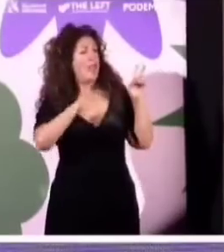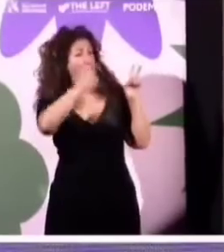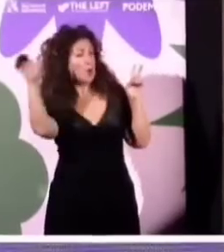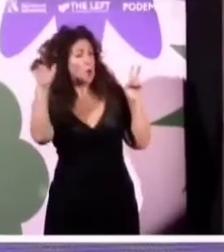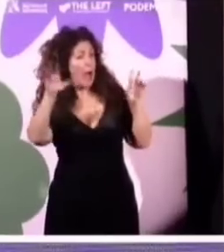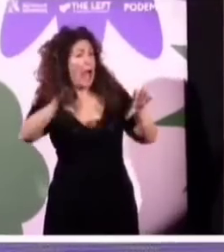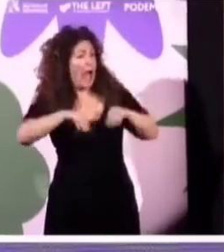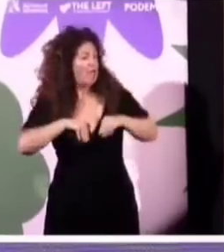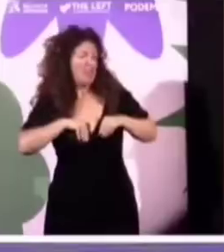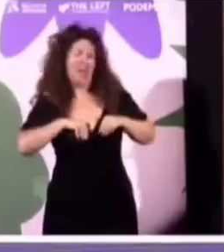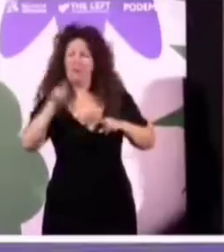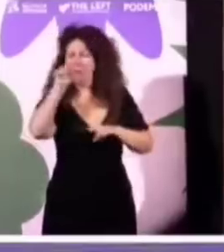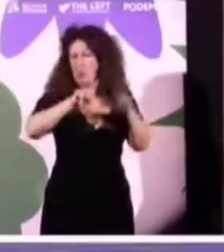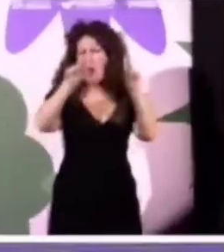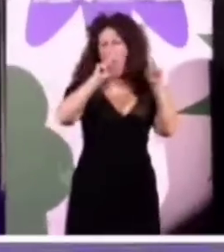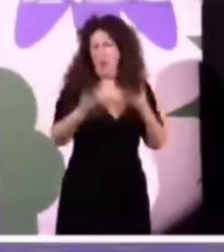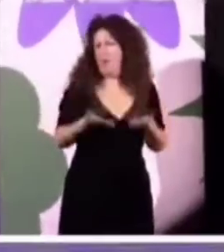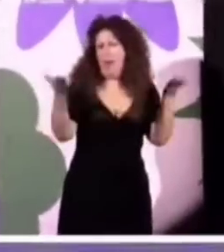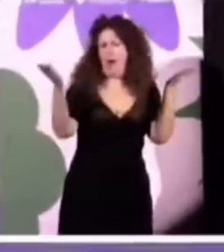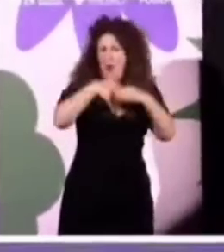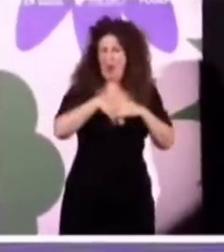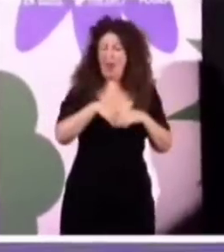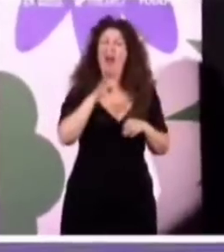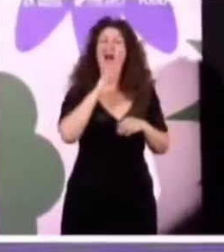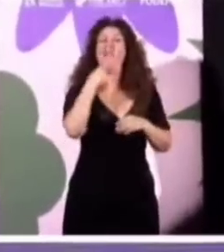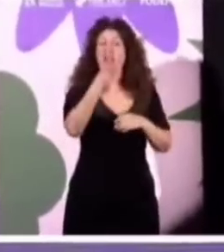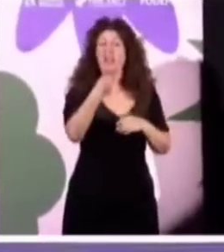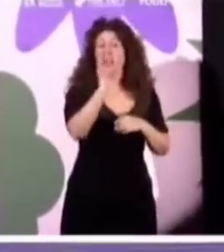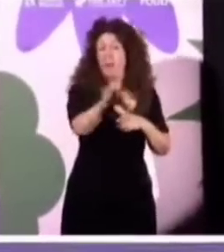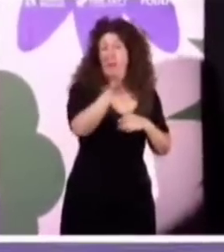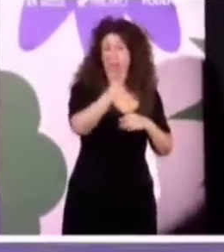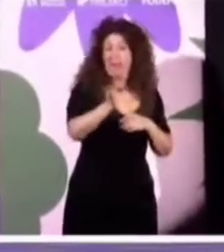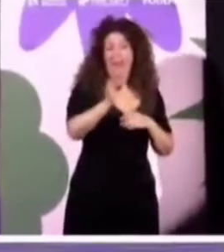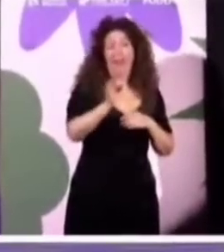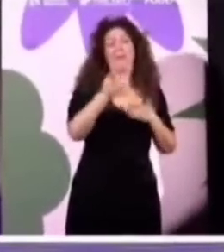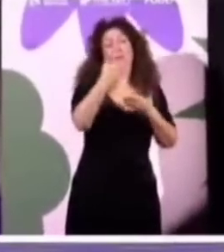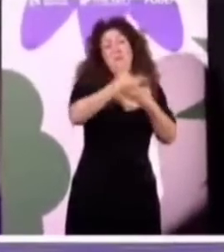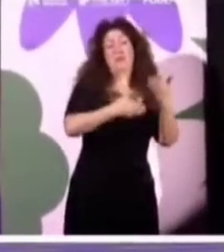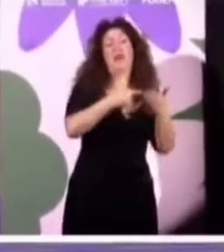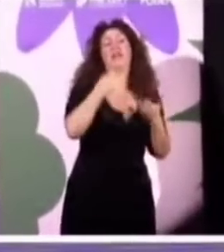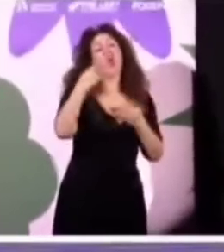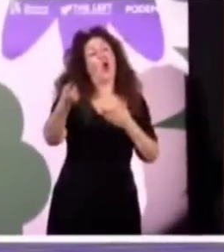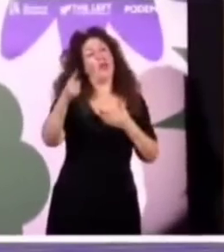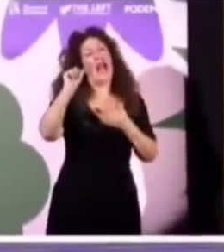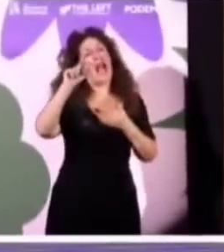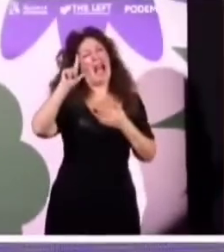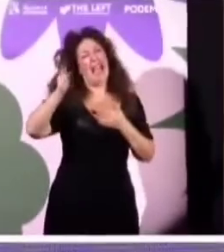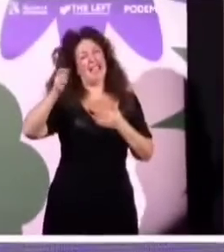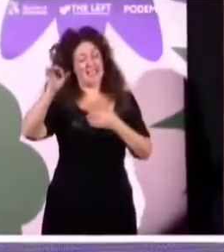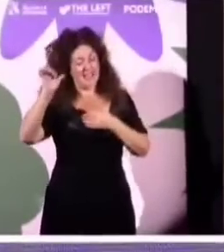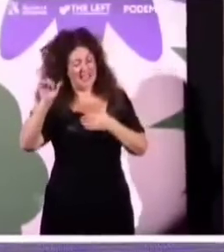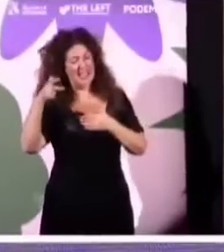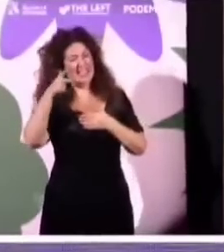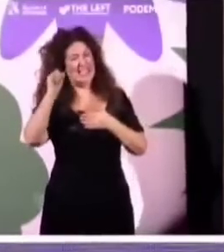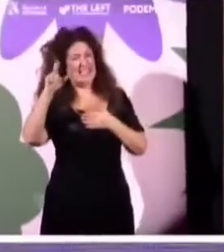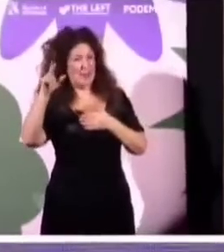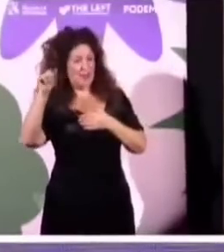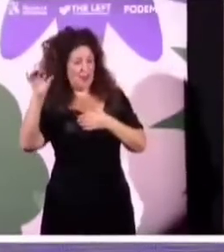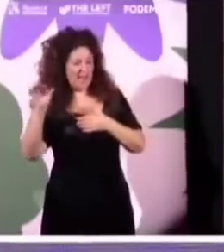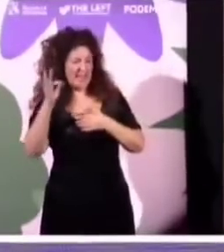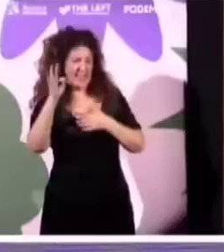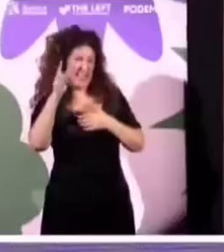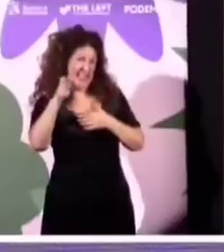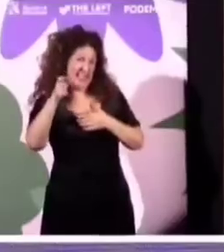estos no van a tener problema. Tenía razón Pablo Elordi, que se lo digan a Alexis Tsipras, ¿verdad? Recordad cómo recibieron los